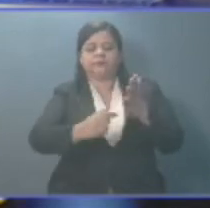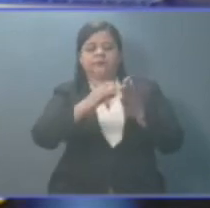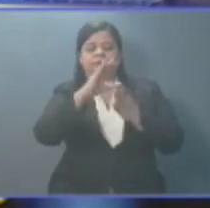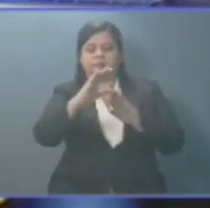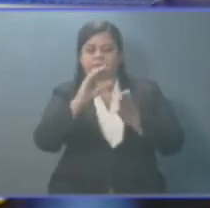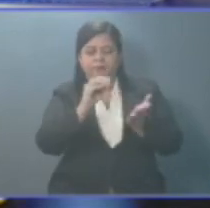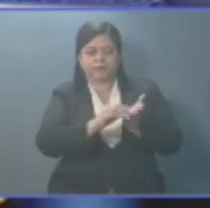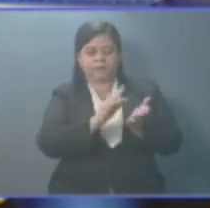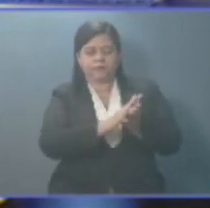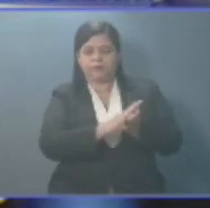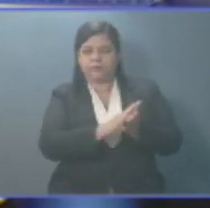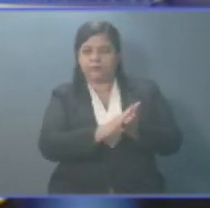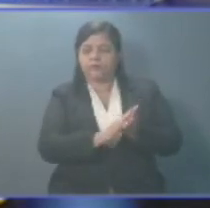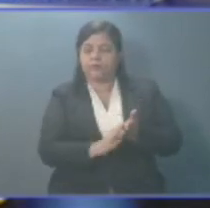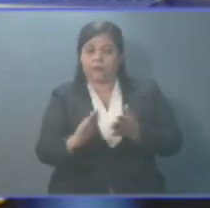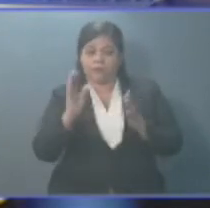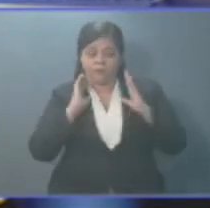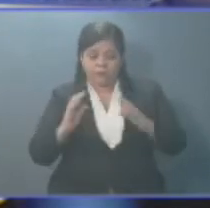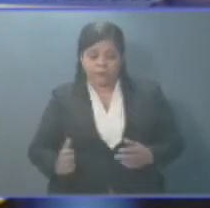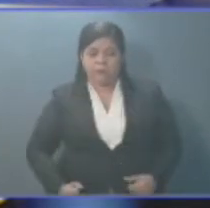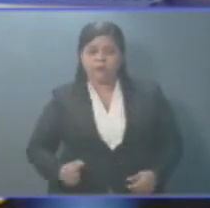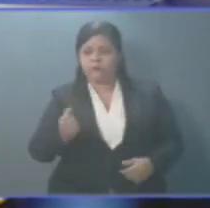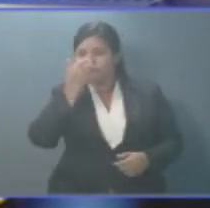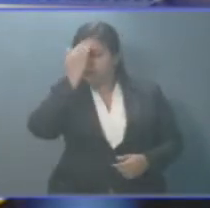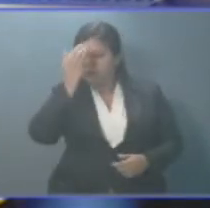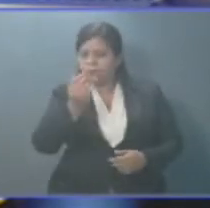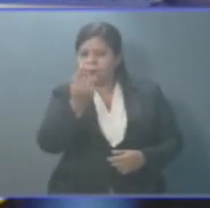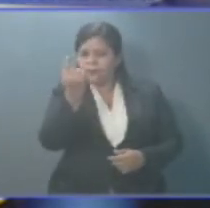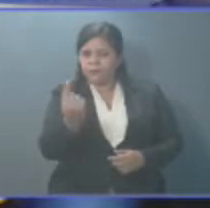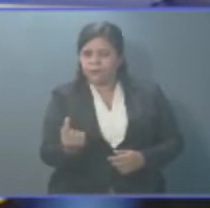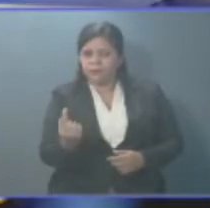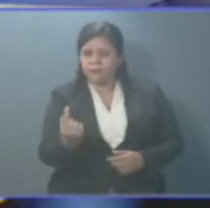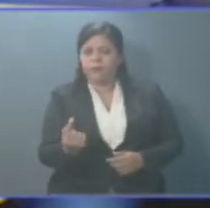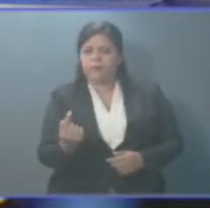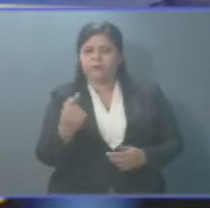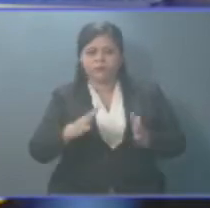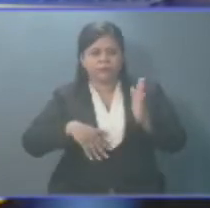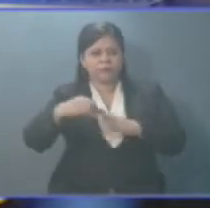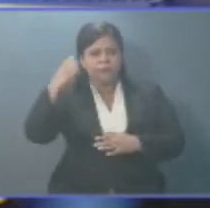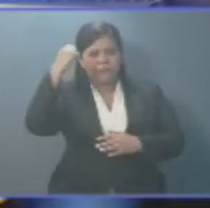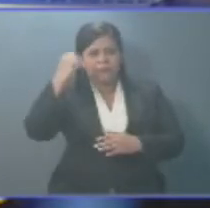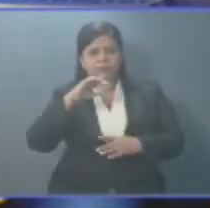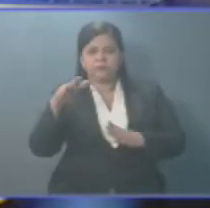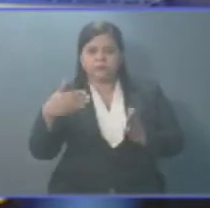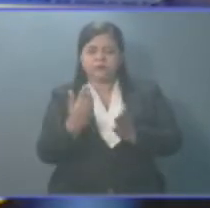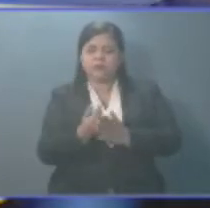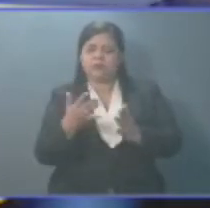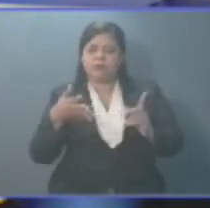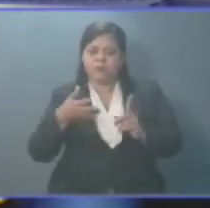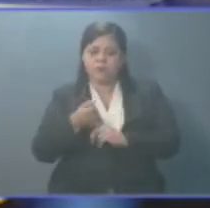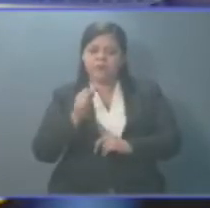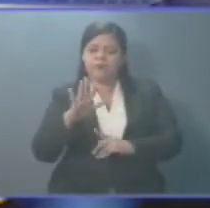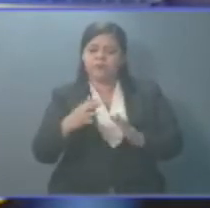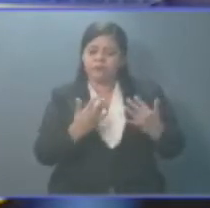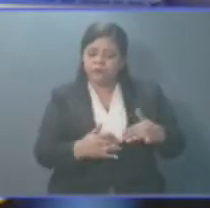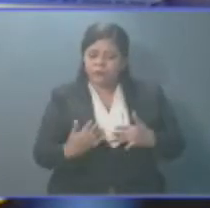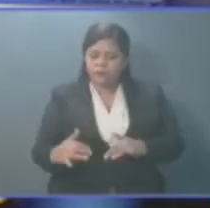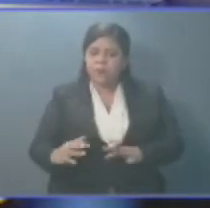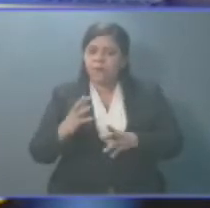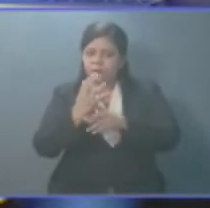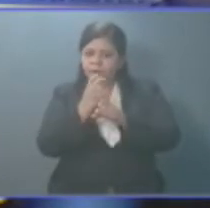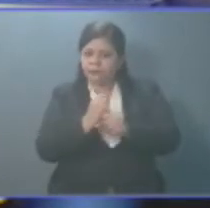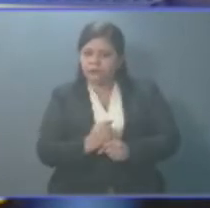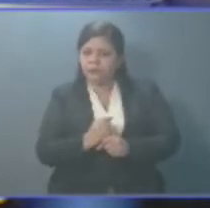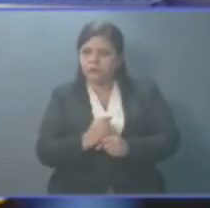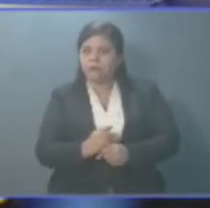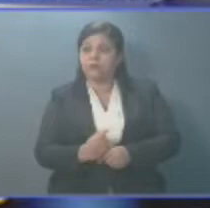Constitución establece que el Estado reconoce a la persona como el origen y fin de su actividad, debiendo